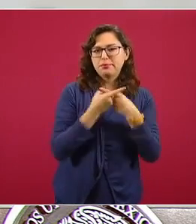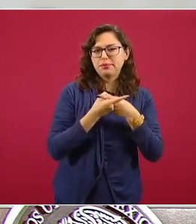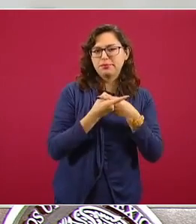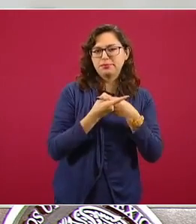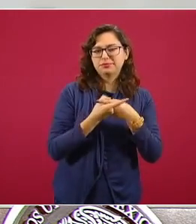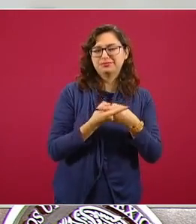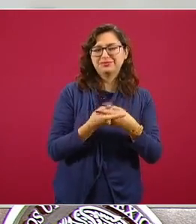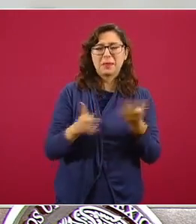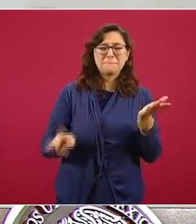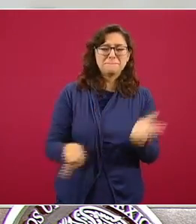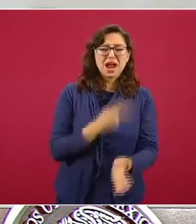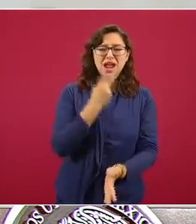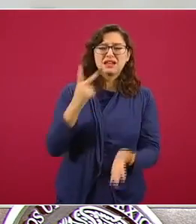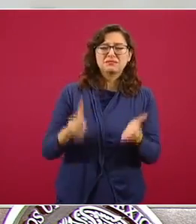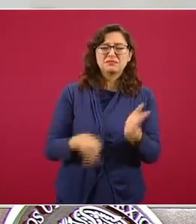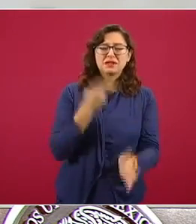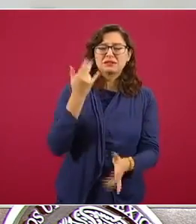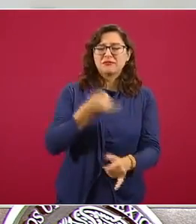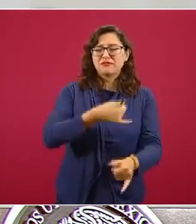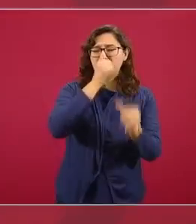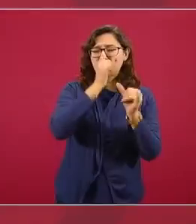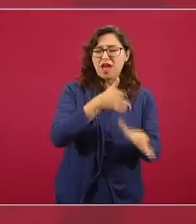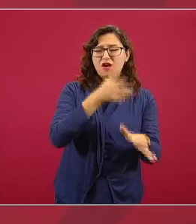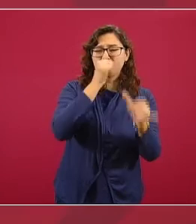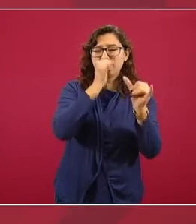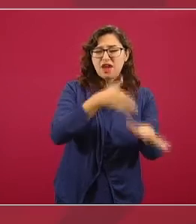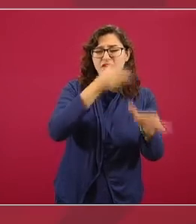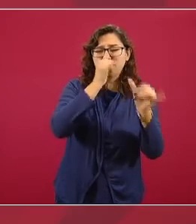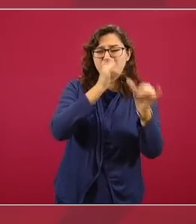¿Cuántos fraudes en la historia?